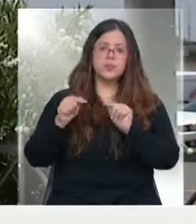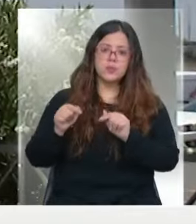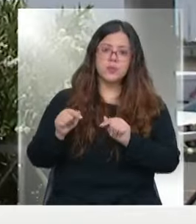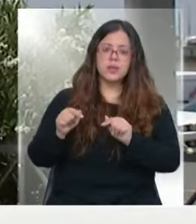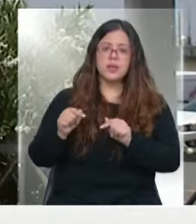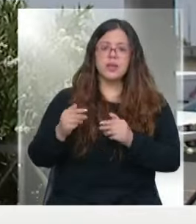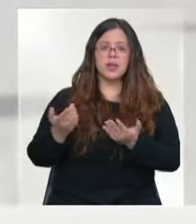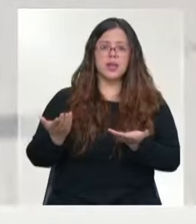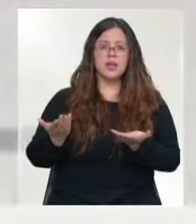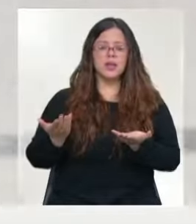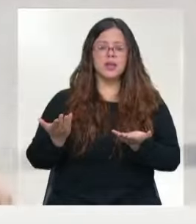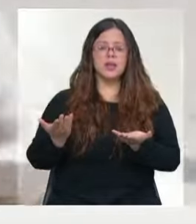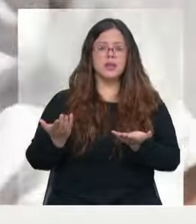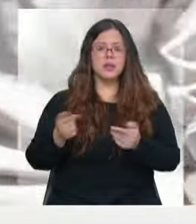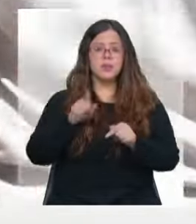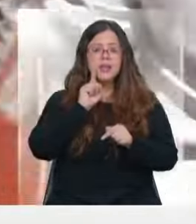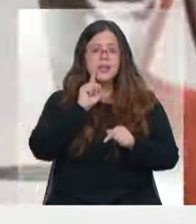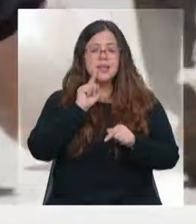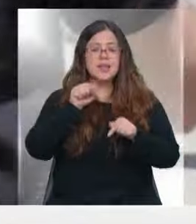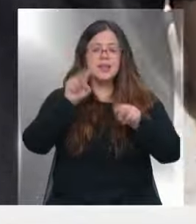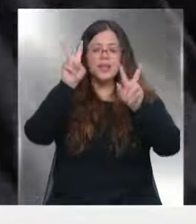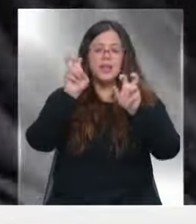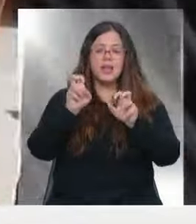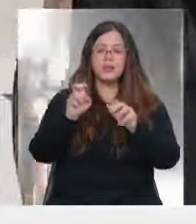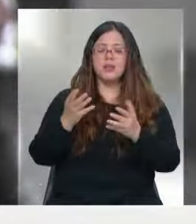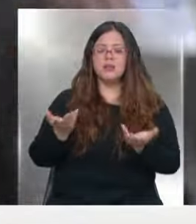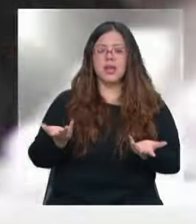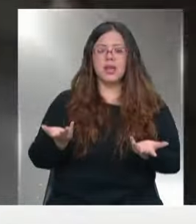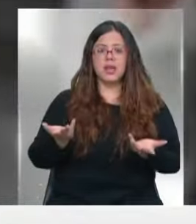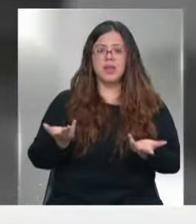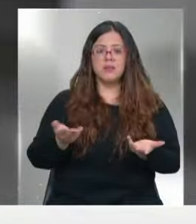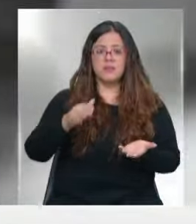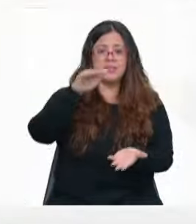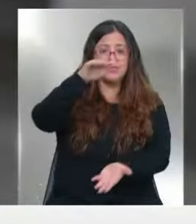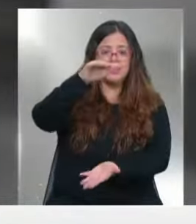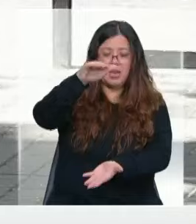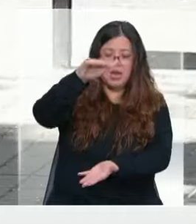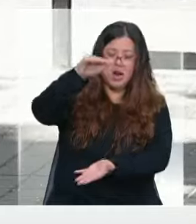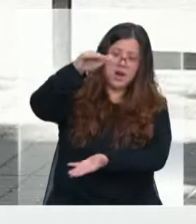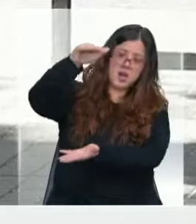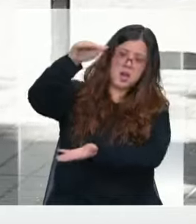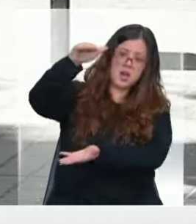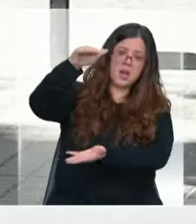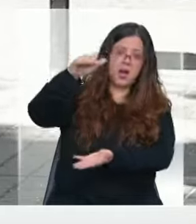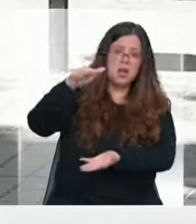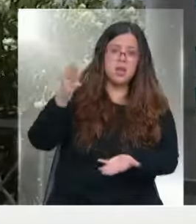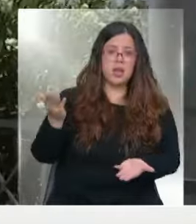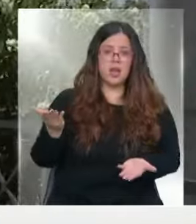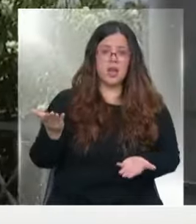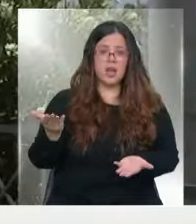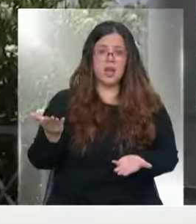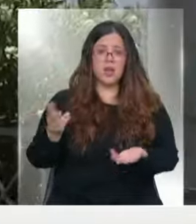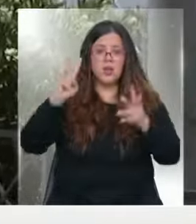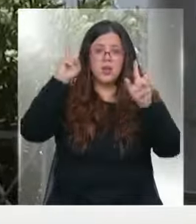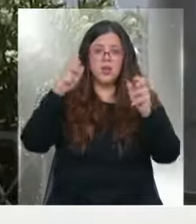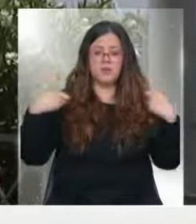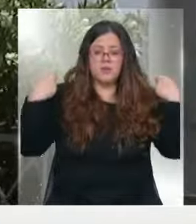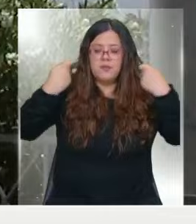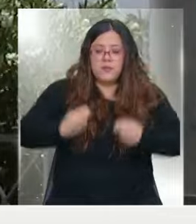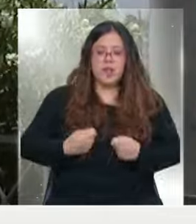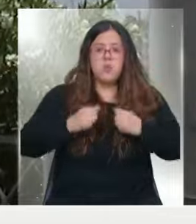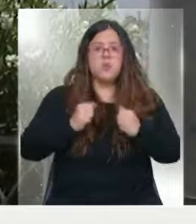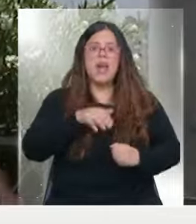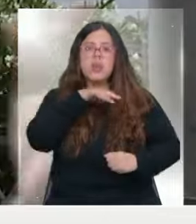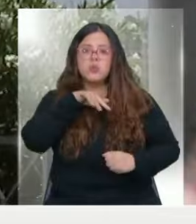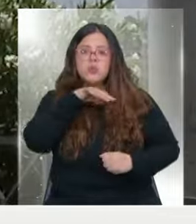tener esta parafernalia de que lo que significa esta caja, ¿cierto?, con esta forma de delivery. Entonces pueden